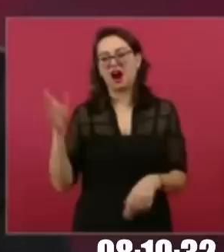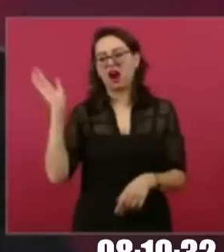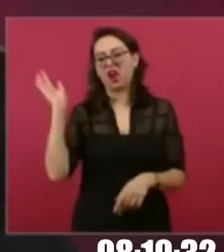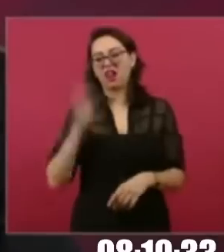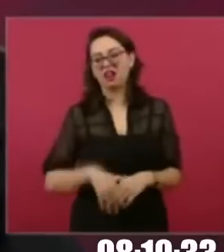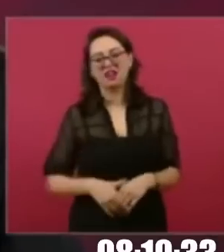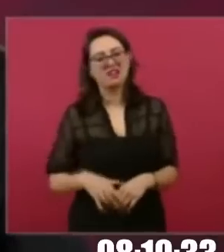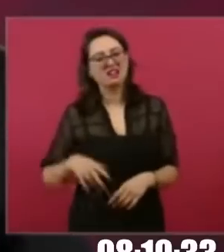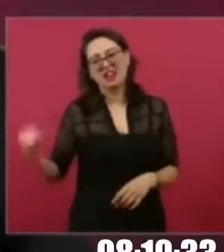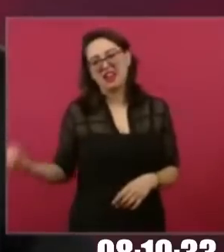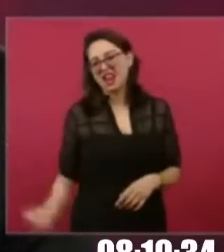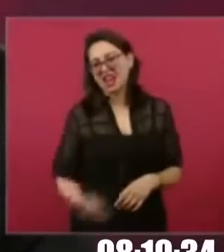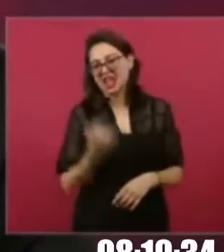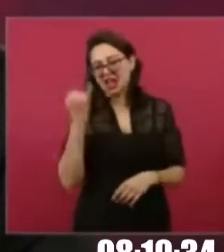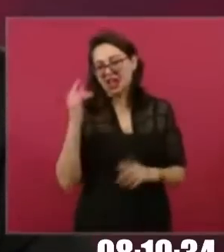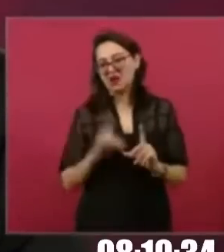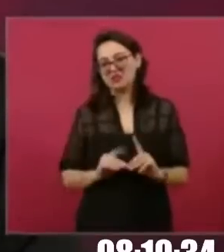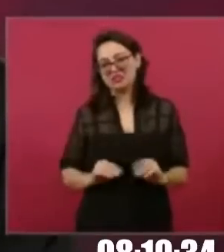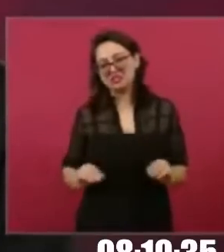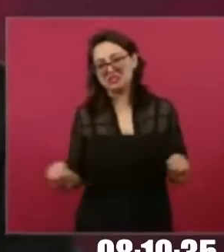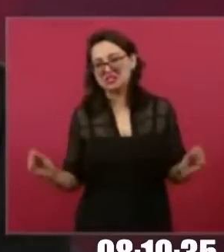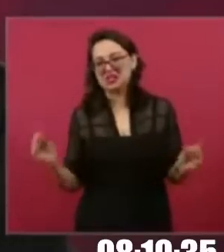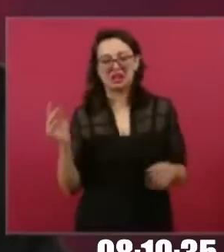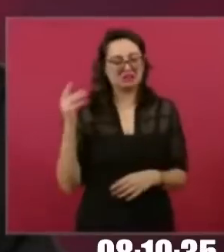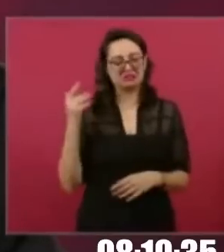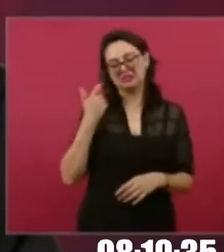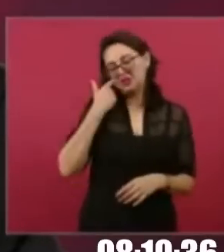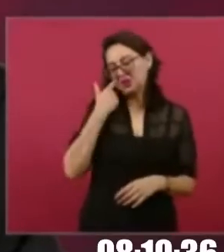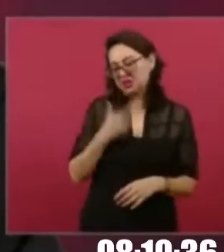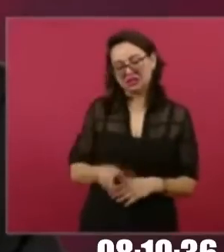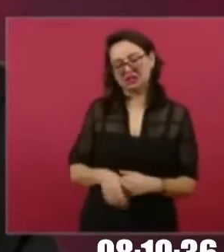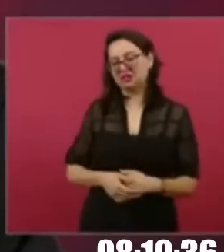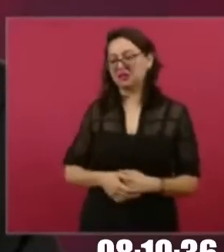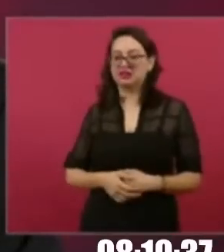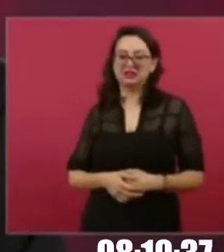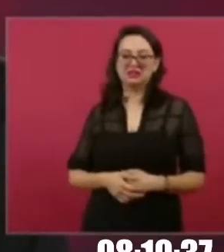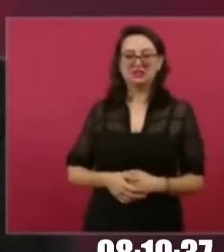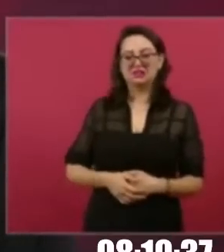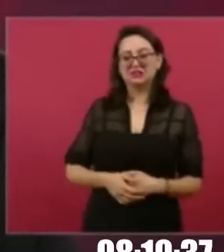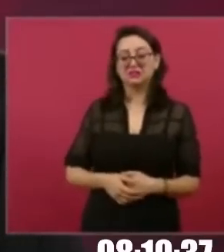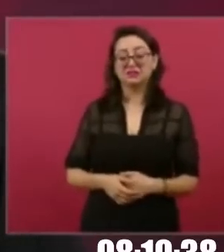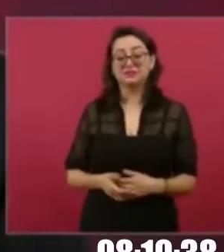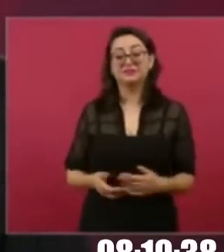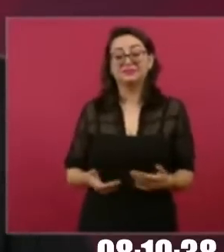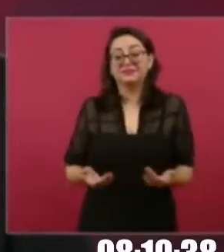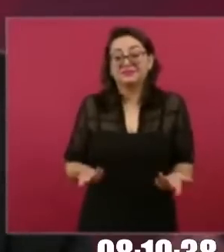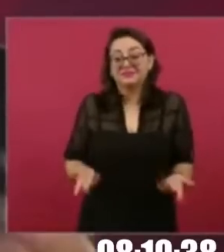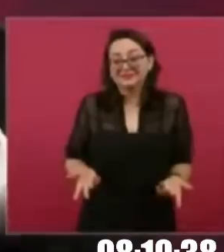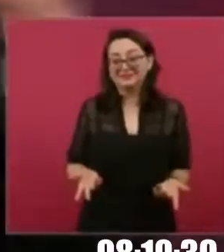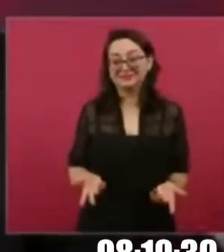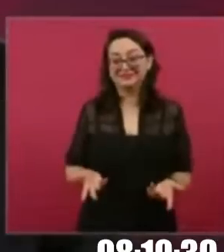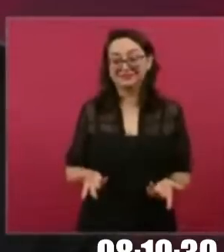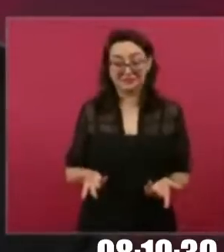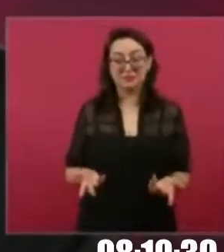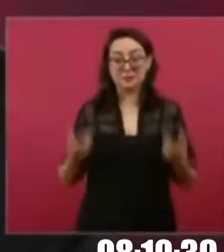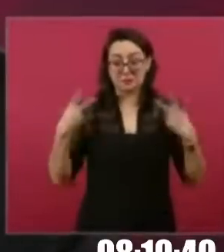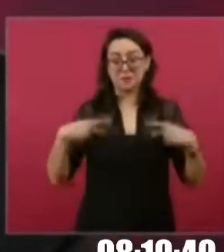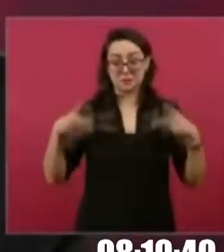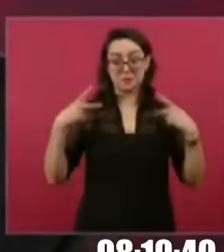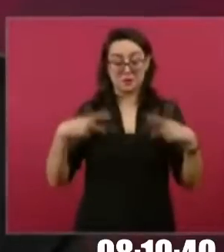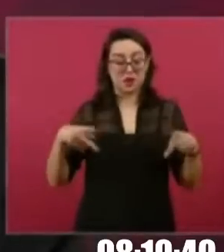Guerrero Negro batallamos mucho para que se contraten Y esa es la realidad la gente se molesta mucho porque pues no tenemos